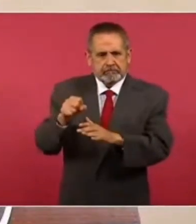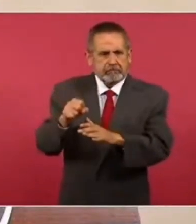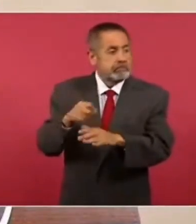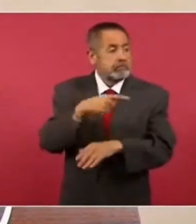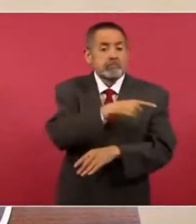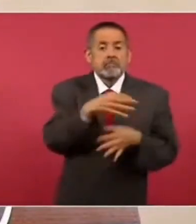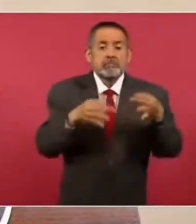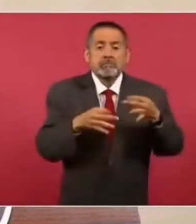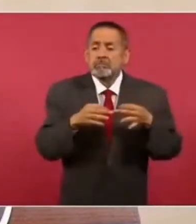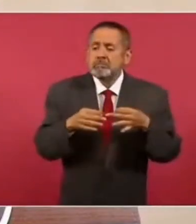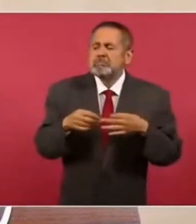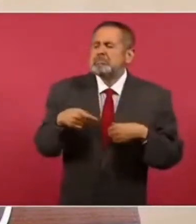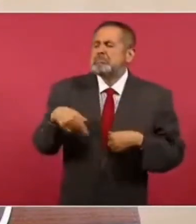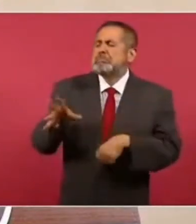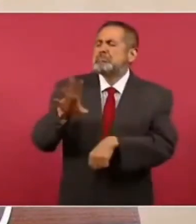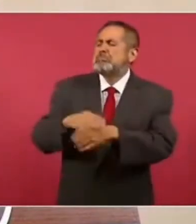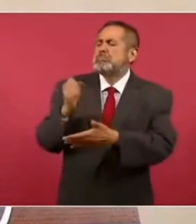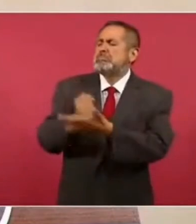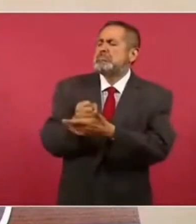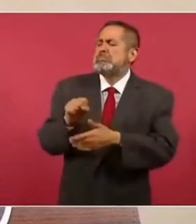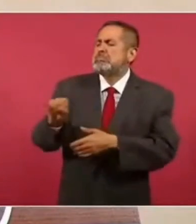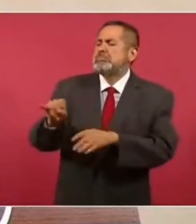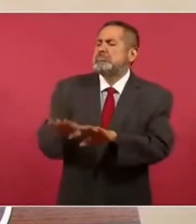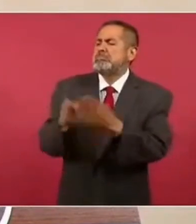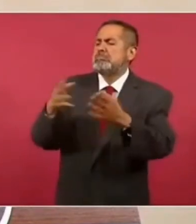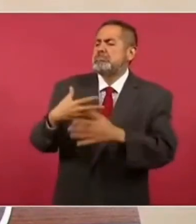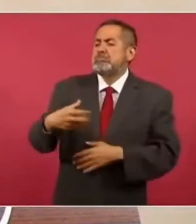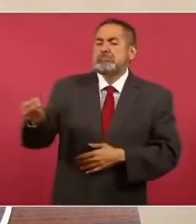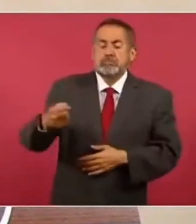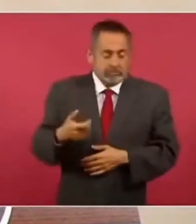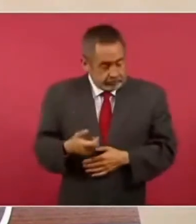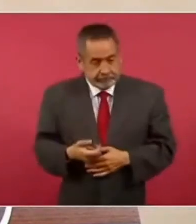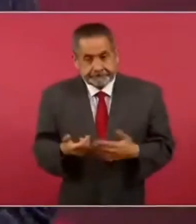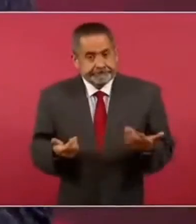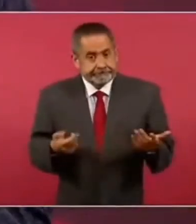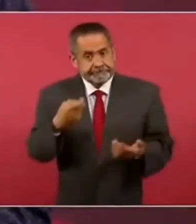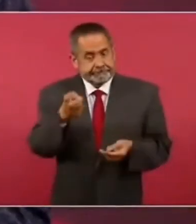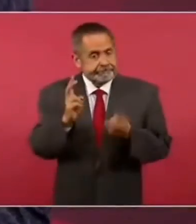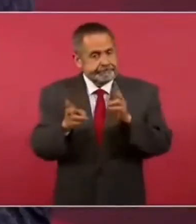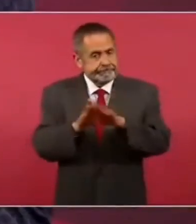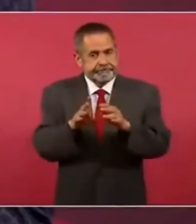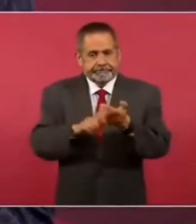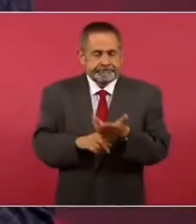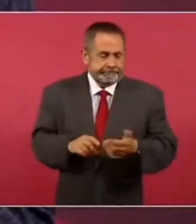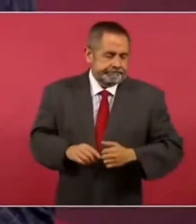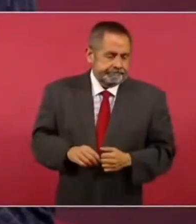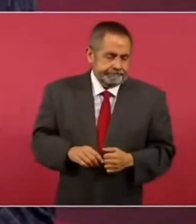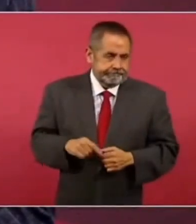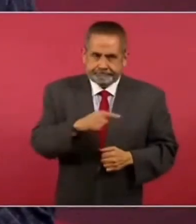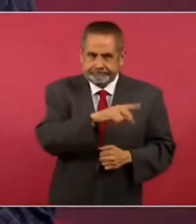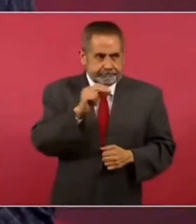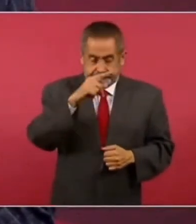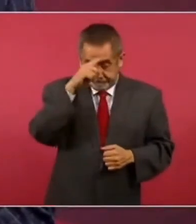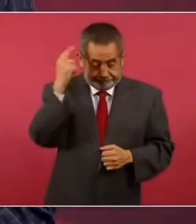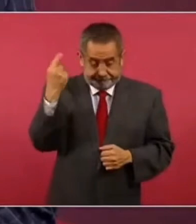Entonces, ya hemos hablado de ese tema, porque no es fácil.